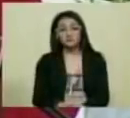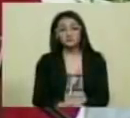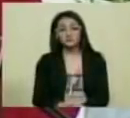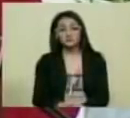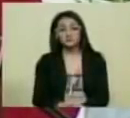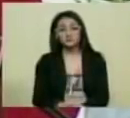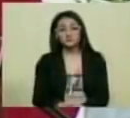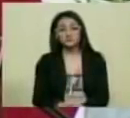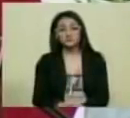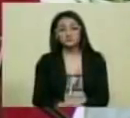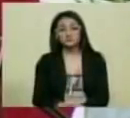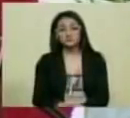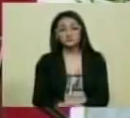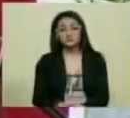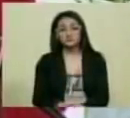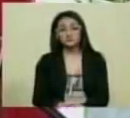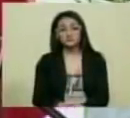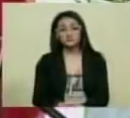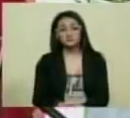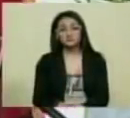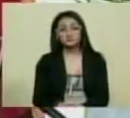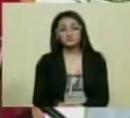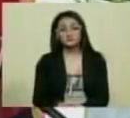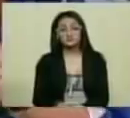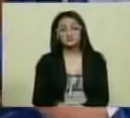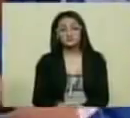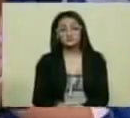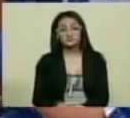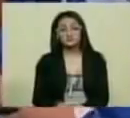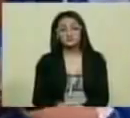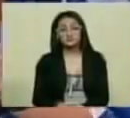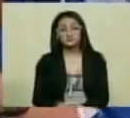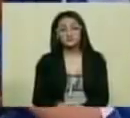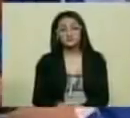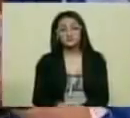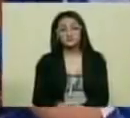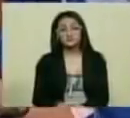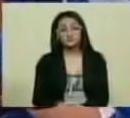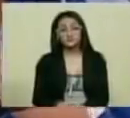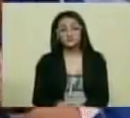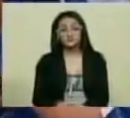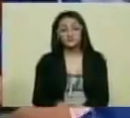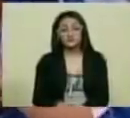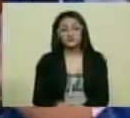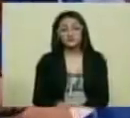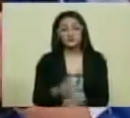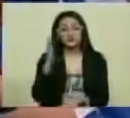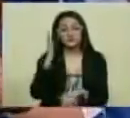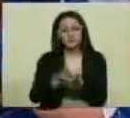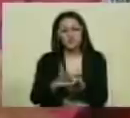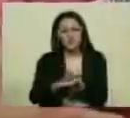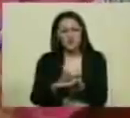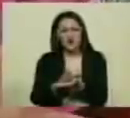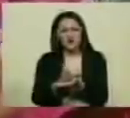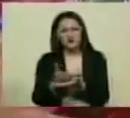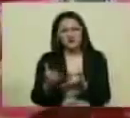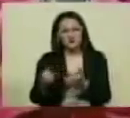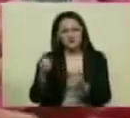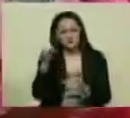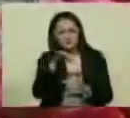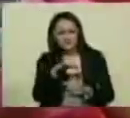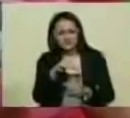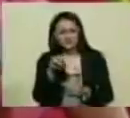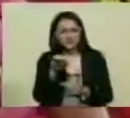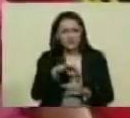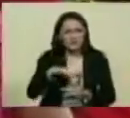ella. Y sembraba y arrancaba yuca y la rayaba y la tendía y la secaba y después íbamos a vender